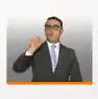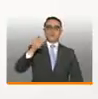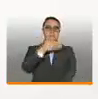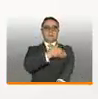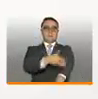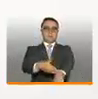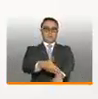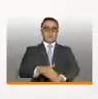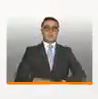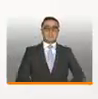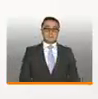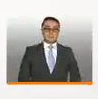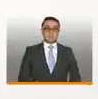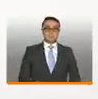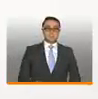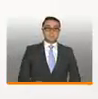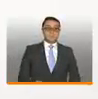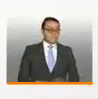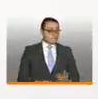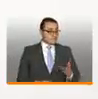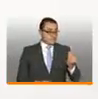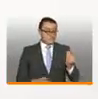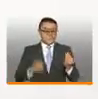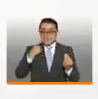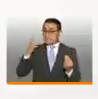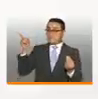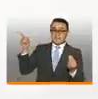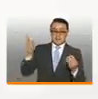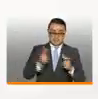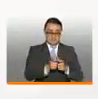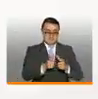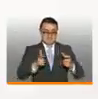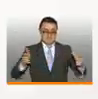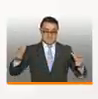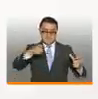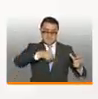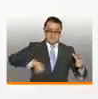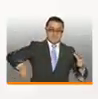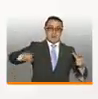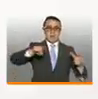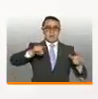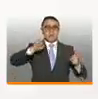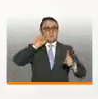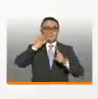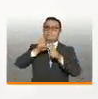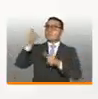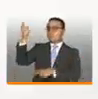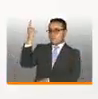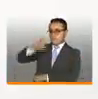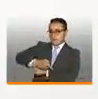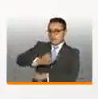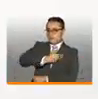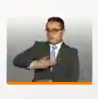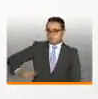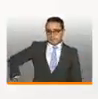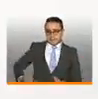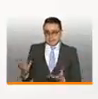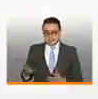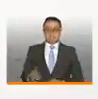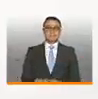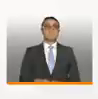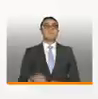millones, y este grupo que está allí nos dará, y hemos buscado, de acuerdo con sus instrucciones, presidente, tratar